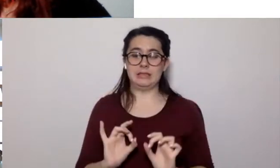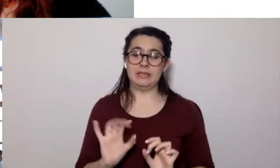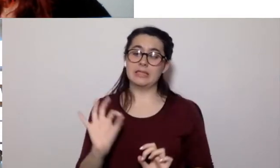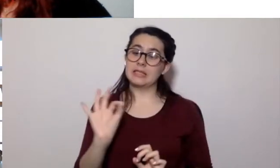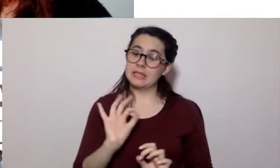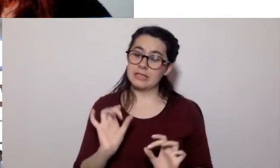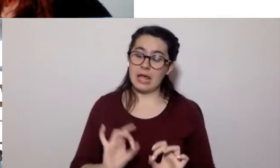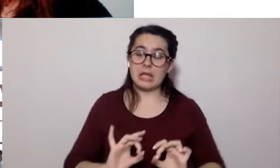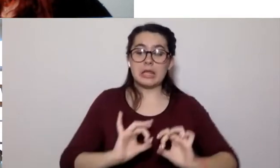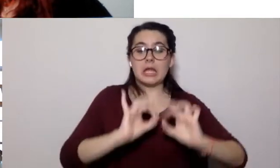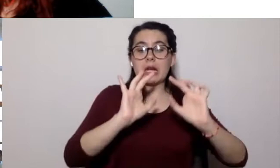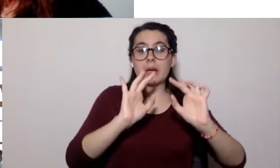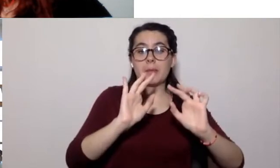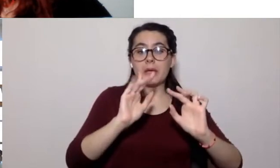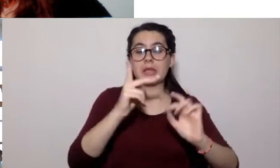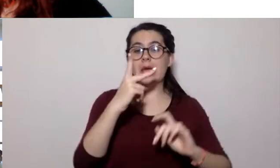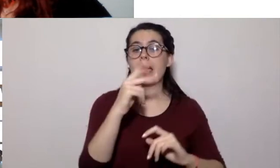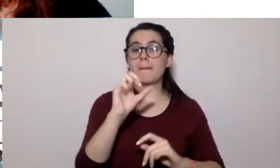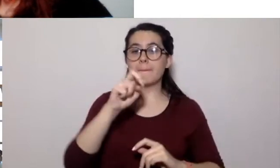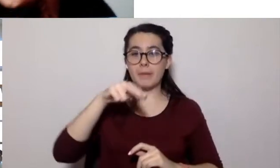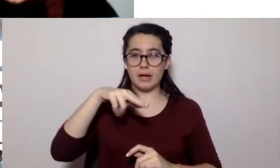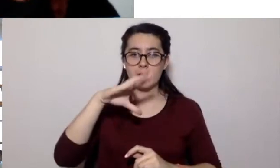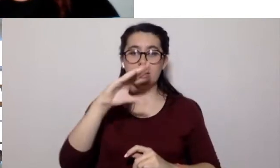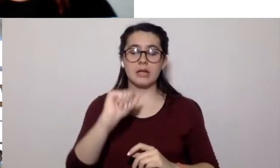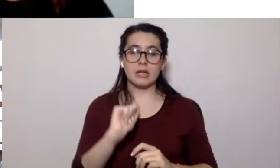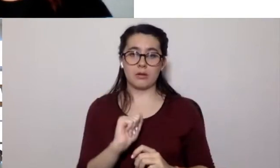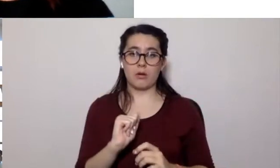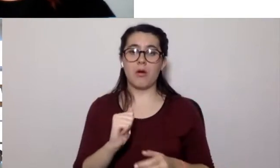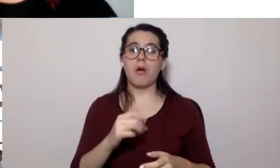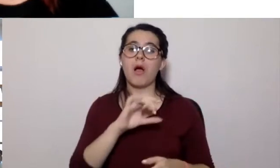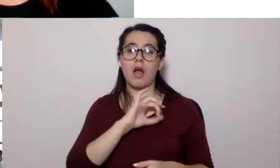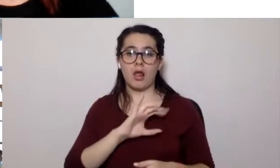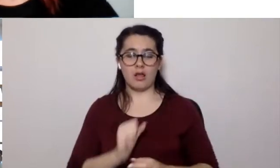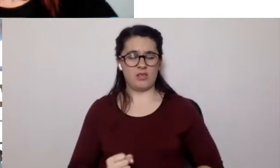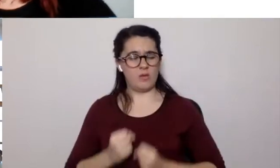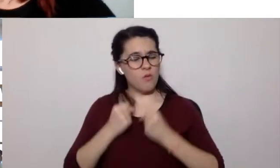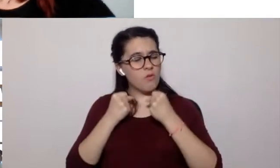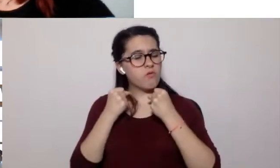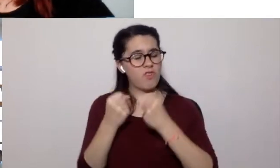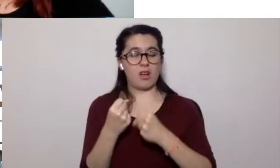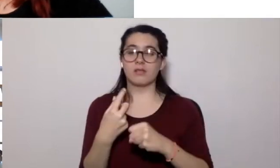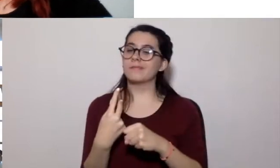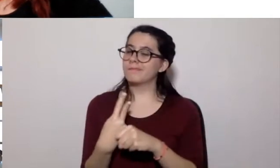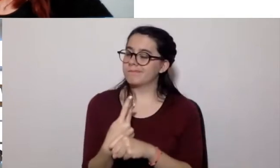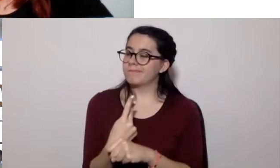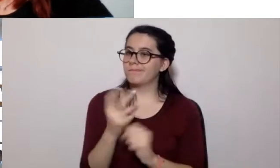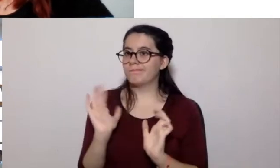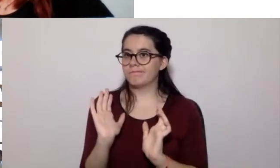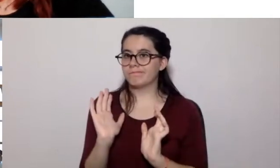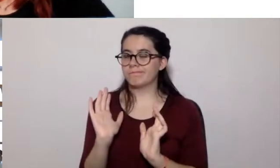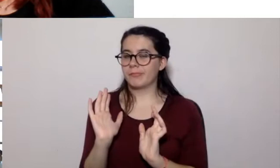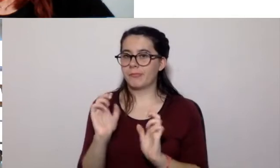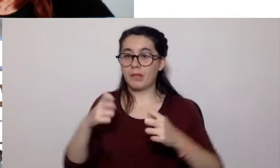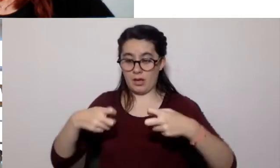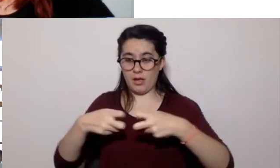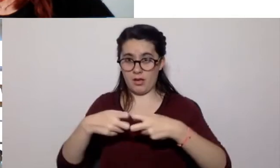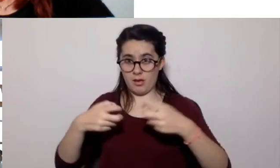¿no? Entonces, es importante saber que la ansiedad sí se puede controlar.